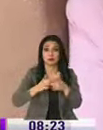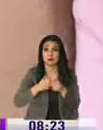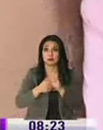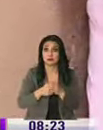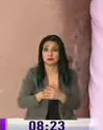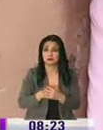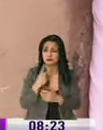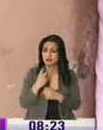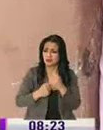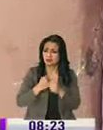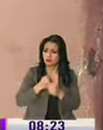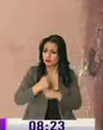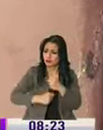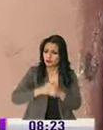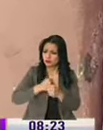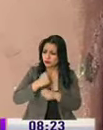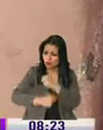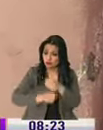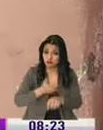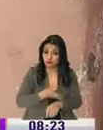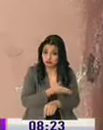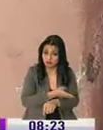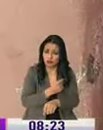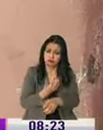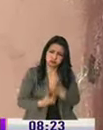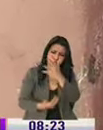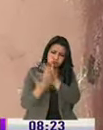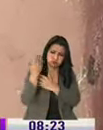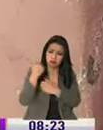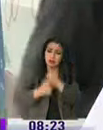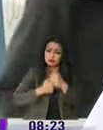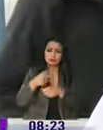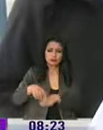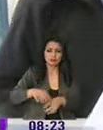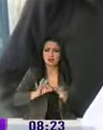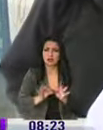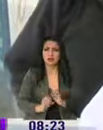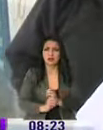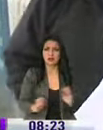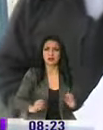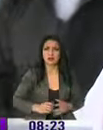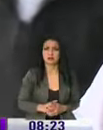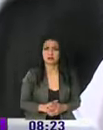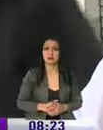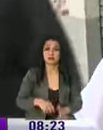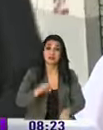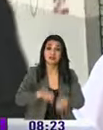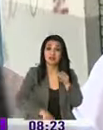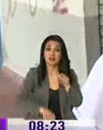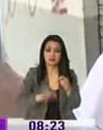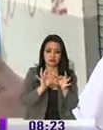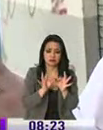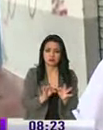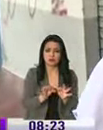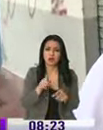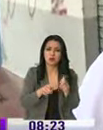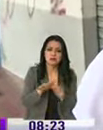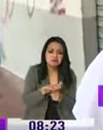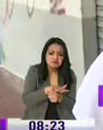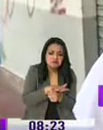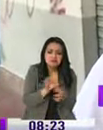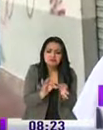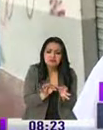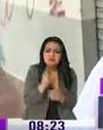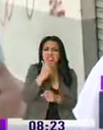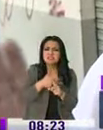esto no es de 100, es de años. Aquí se daña la calle, le vienen, le parchan momentáneamente, eso dura unos 3